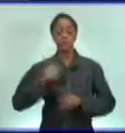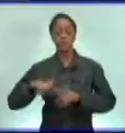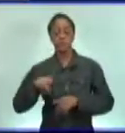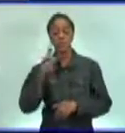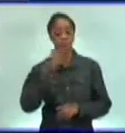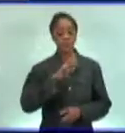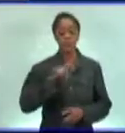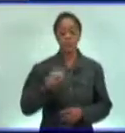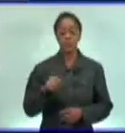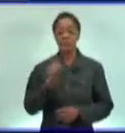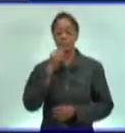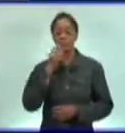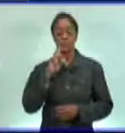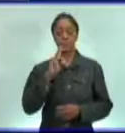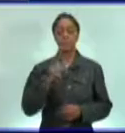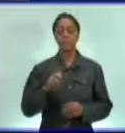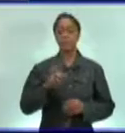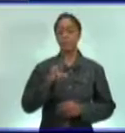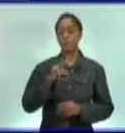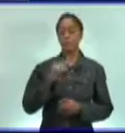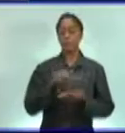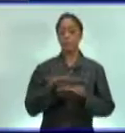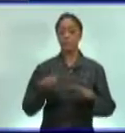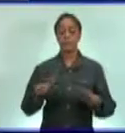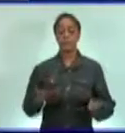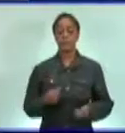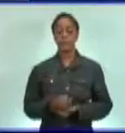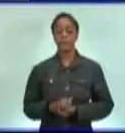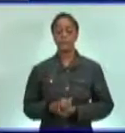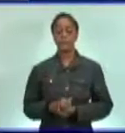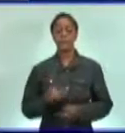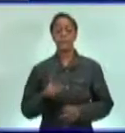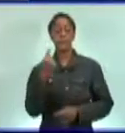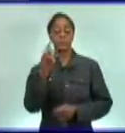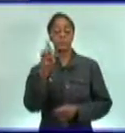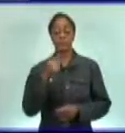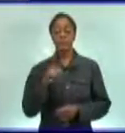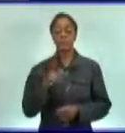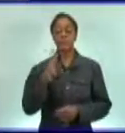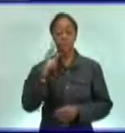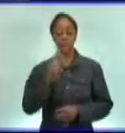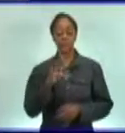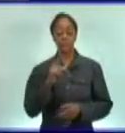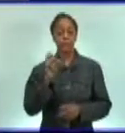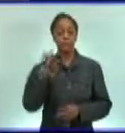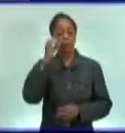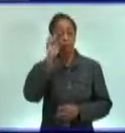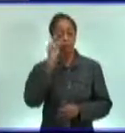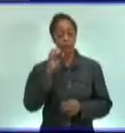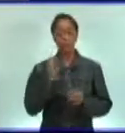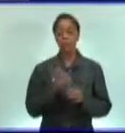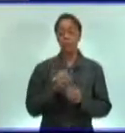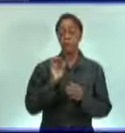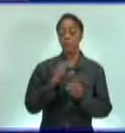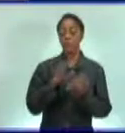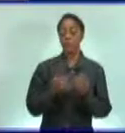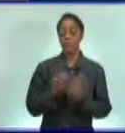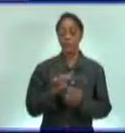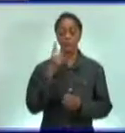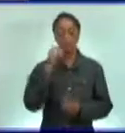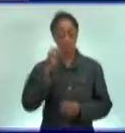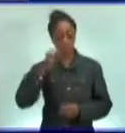pudieron descubrir nuevas tierras. Por primera vez se logró ver el hongo del maíz con una lupa y